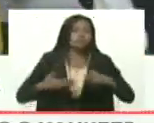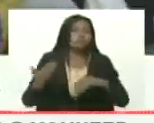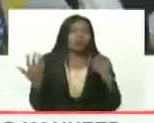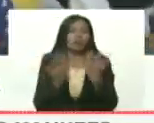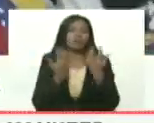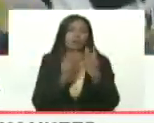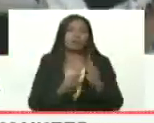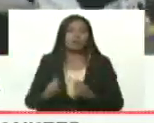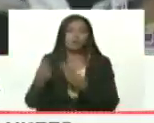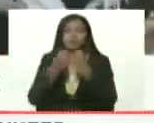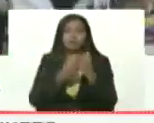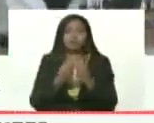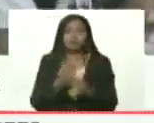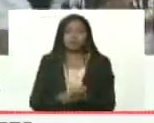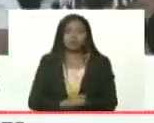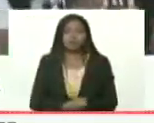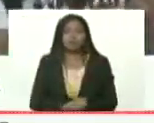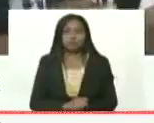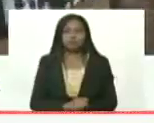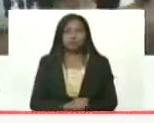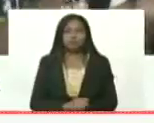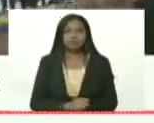económica.